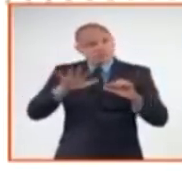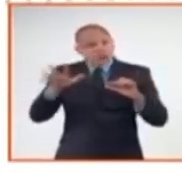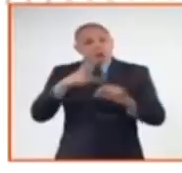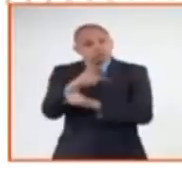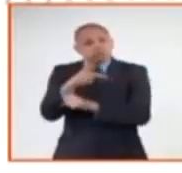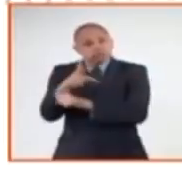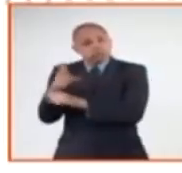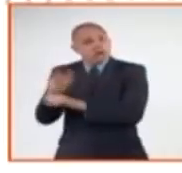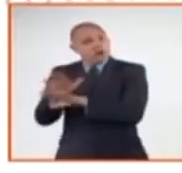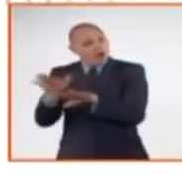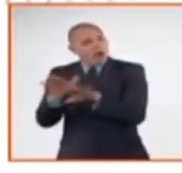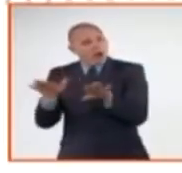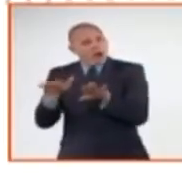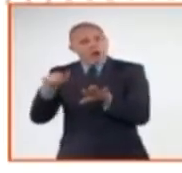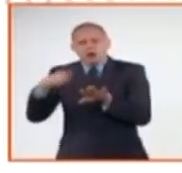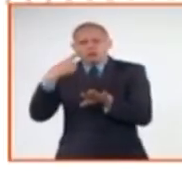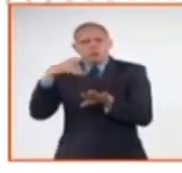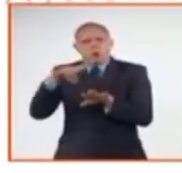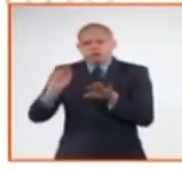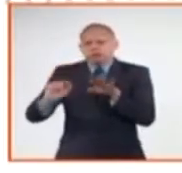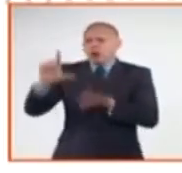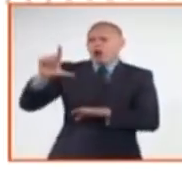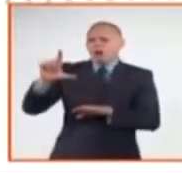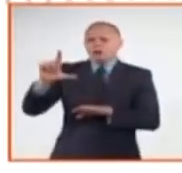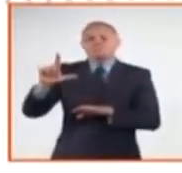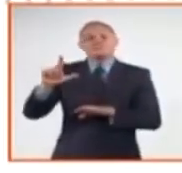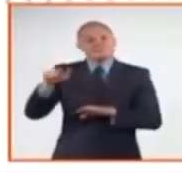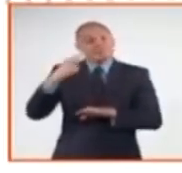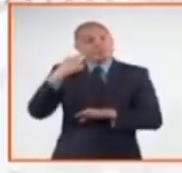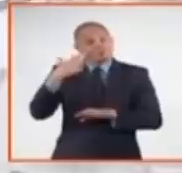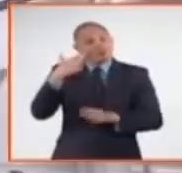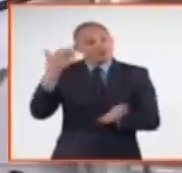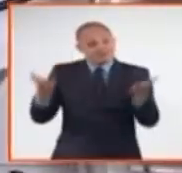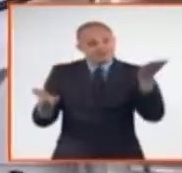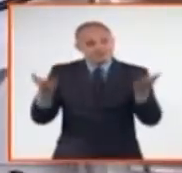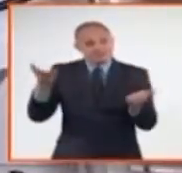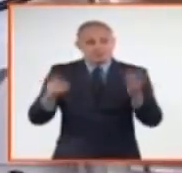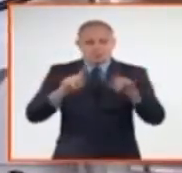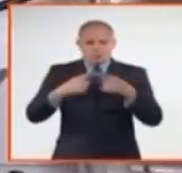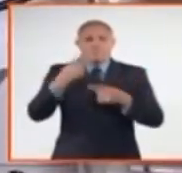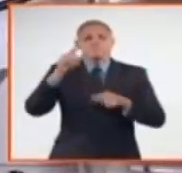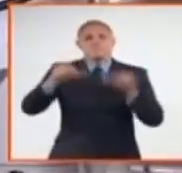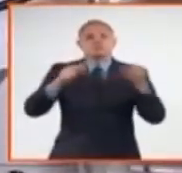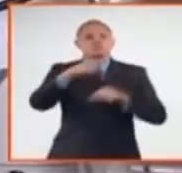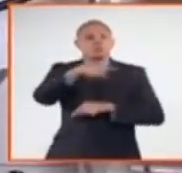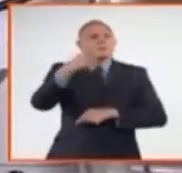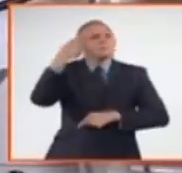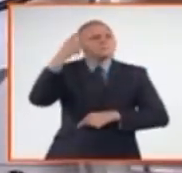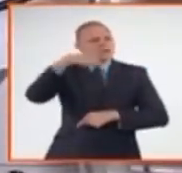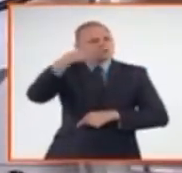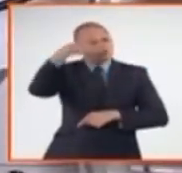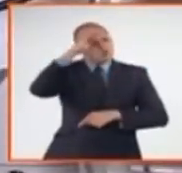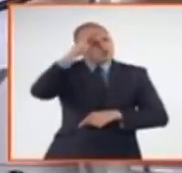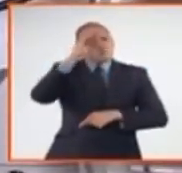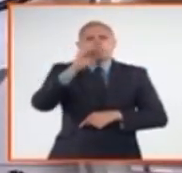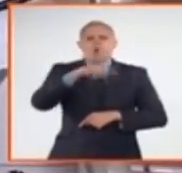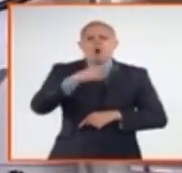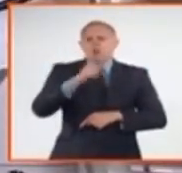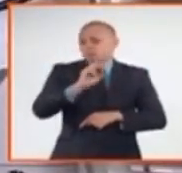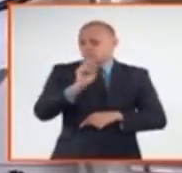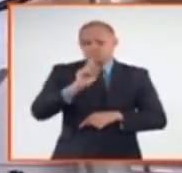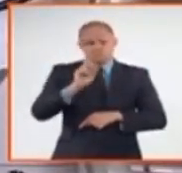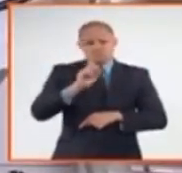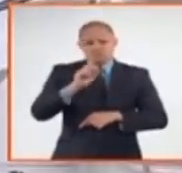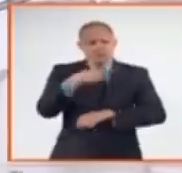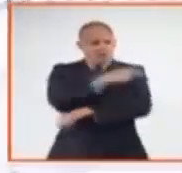retomar el israel como un ejemplo también relacionado con la con la vacunación aquí podemos poner arriba de este gráfico también en la siguiente por ejemplo el